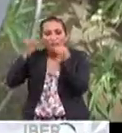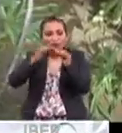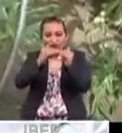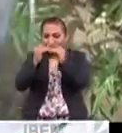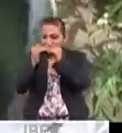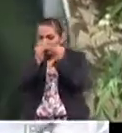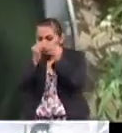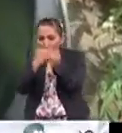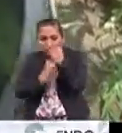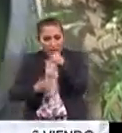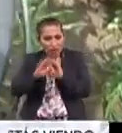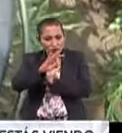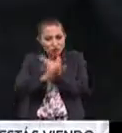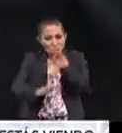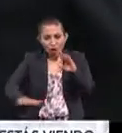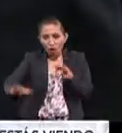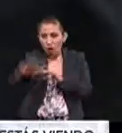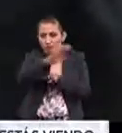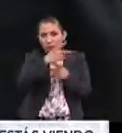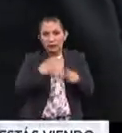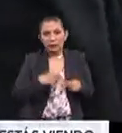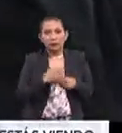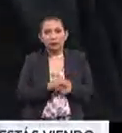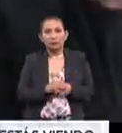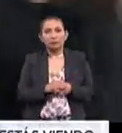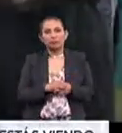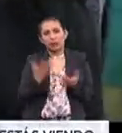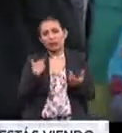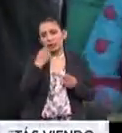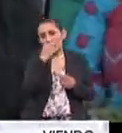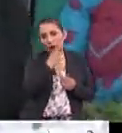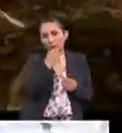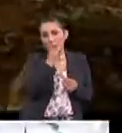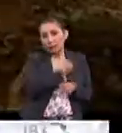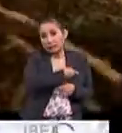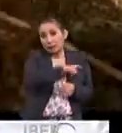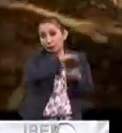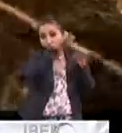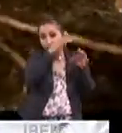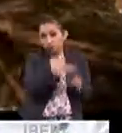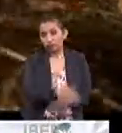de alimentos hacia toda la población y alimentos sanos.